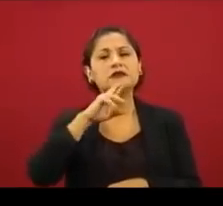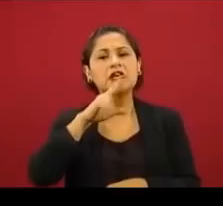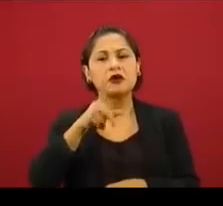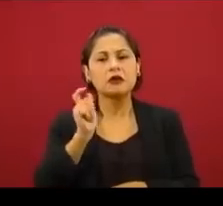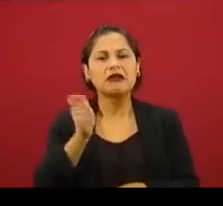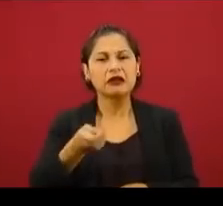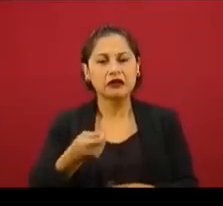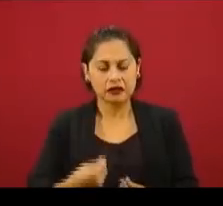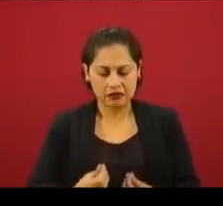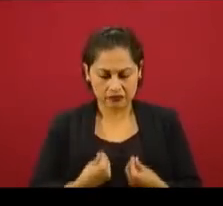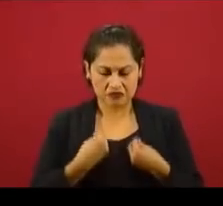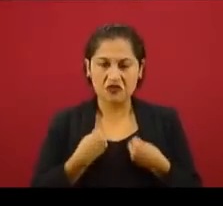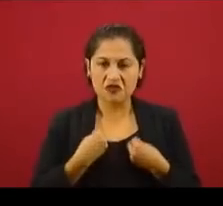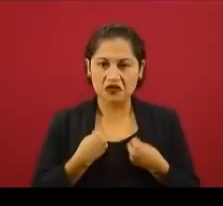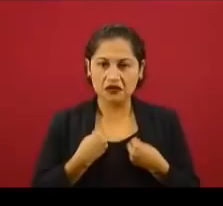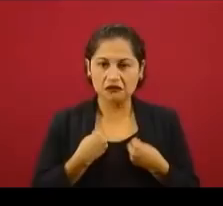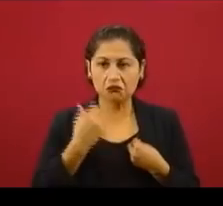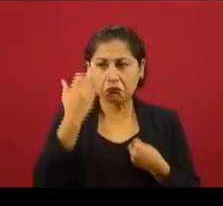la vida sí es demasiado